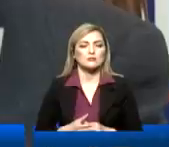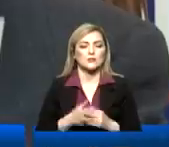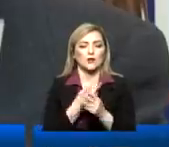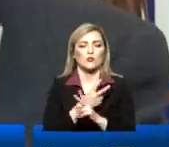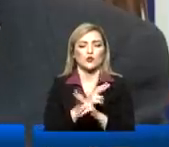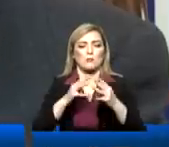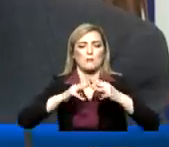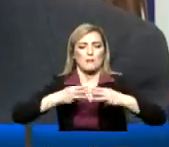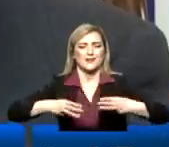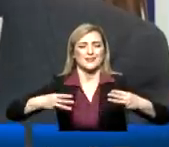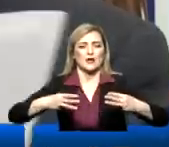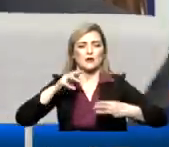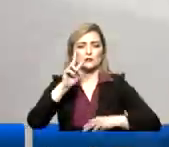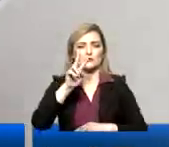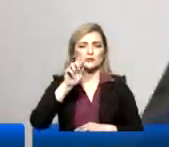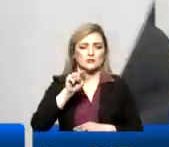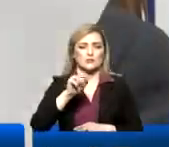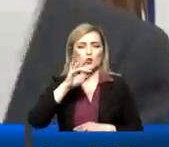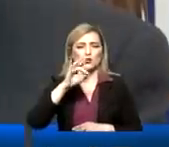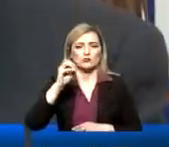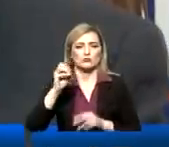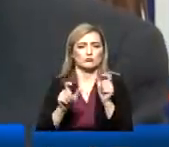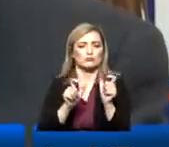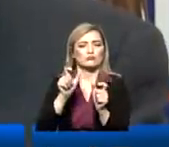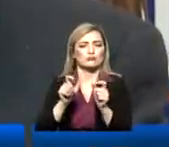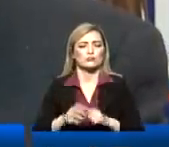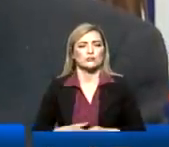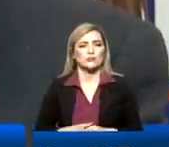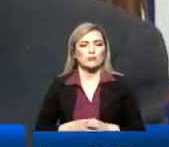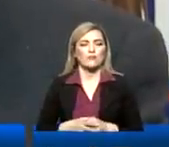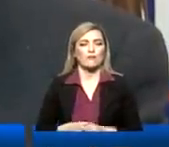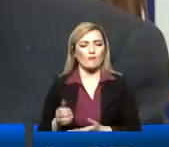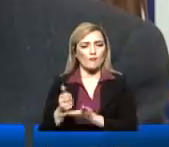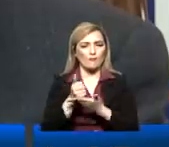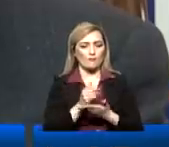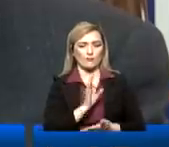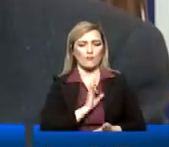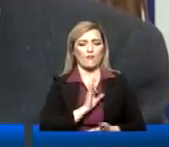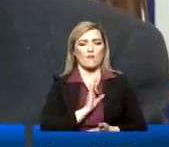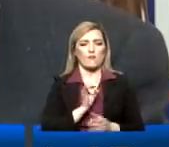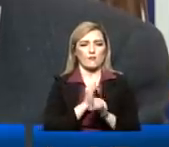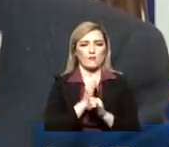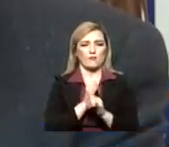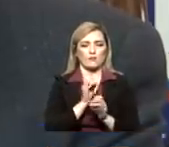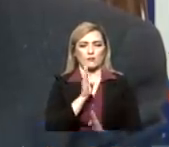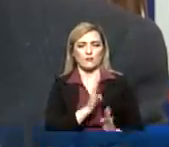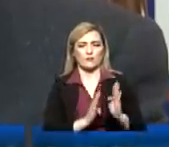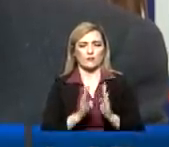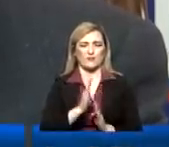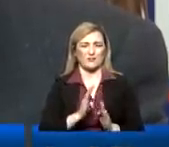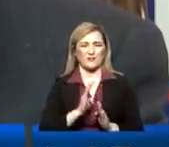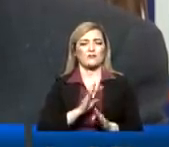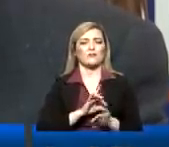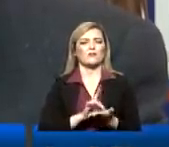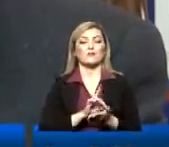dotar de materiales alrededor de 2.800 personas. También servirán para que los técnicos del Instituto de Biomedicina